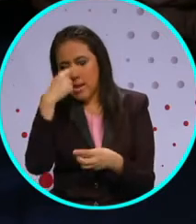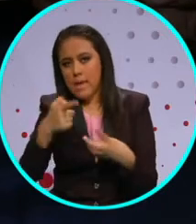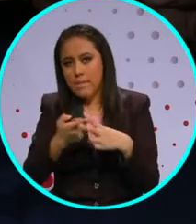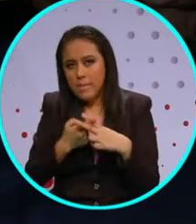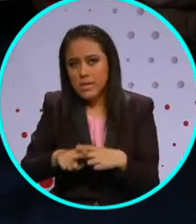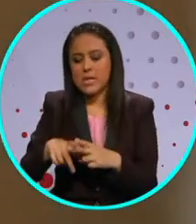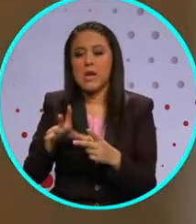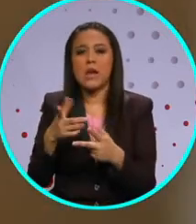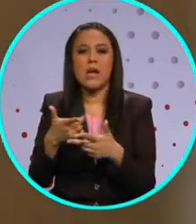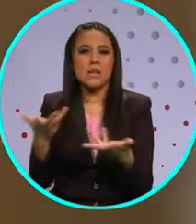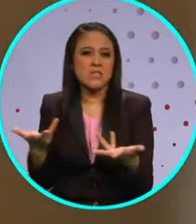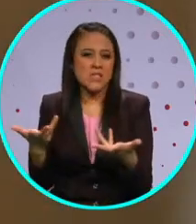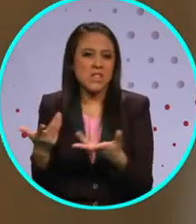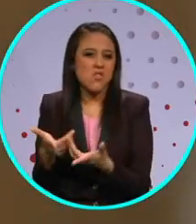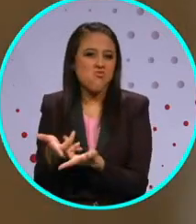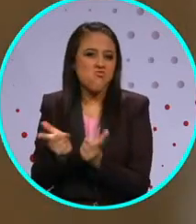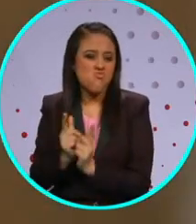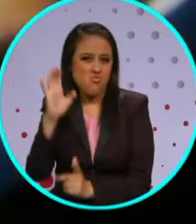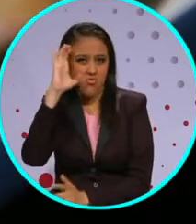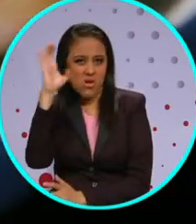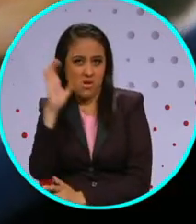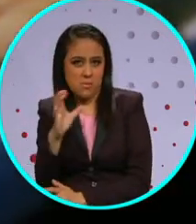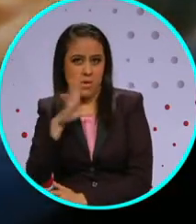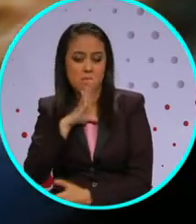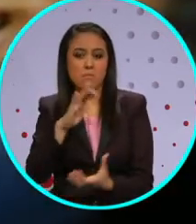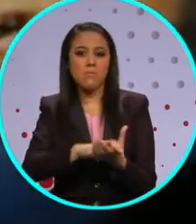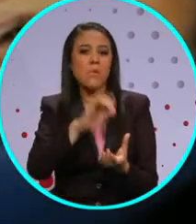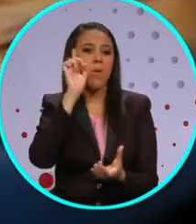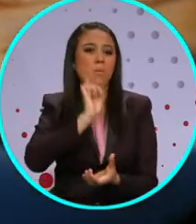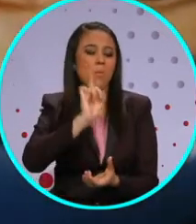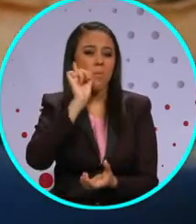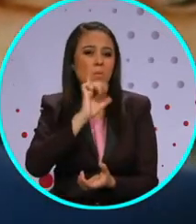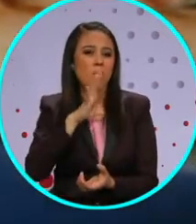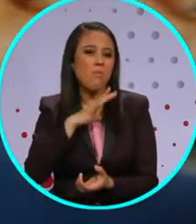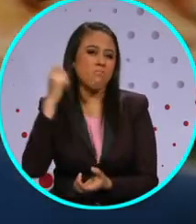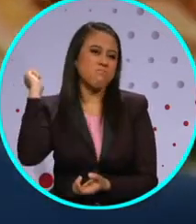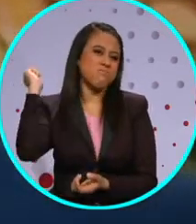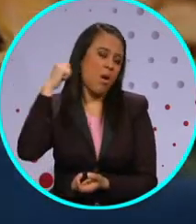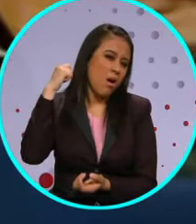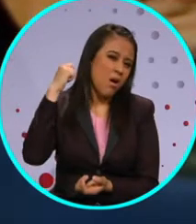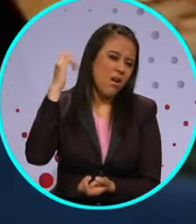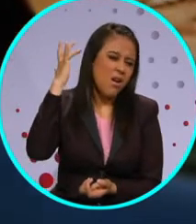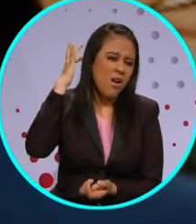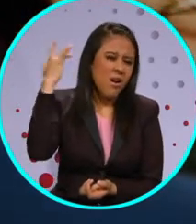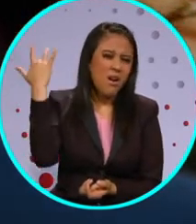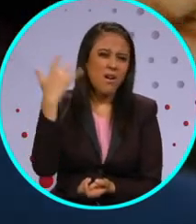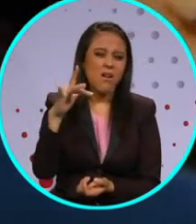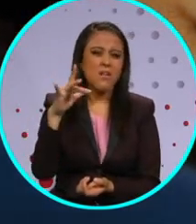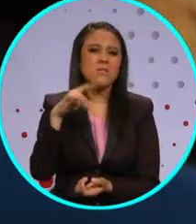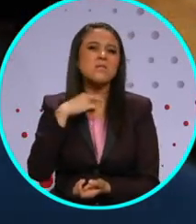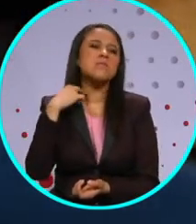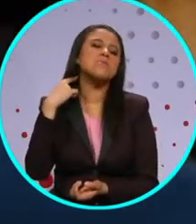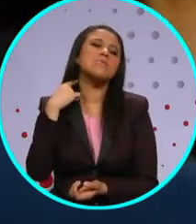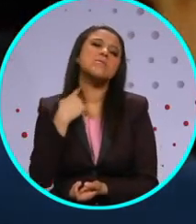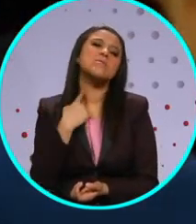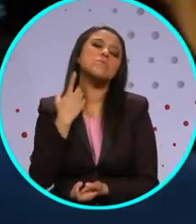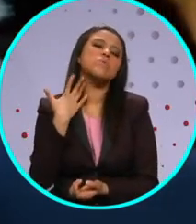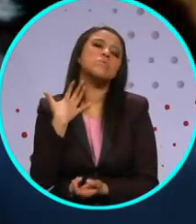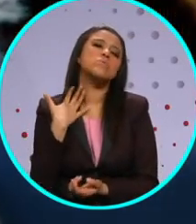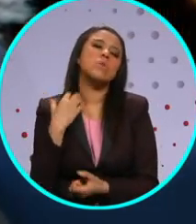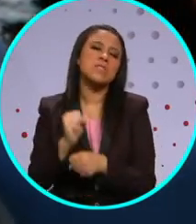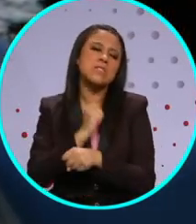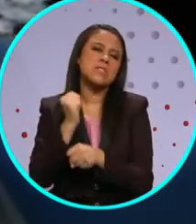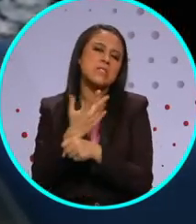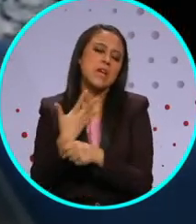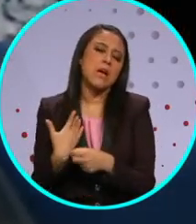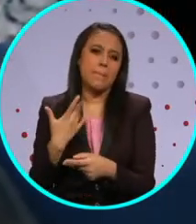grupo delictivo. A mi esposa le dio una ballesta en la cabeza y le cortó la yugular. A la niña